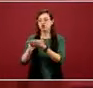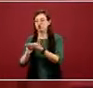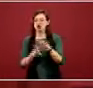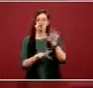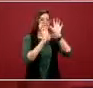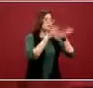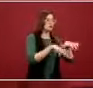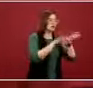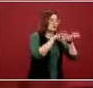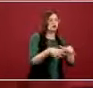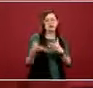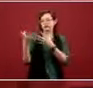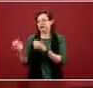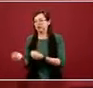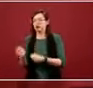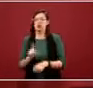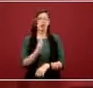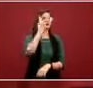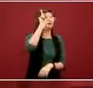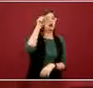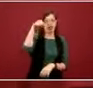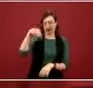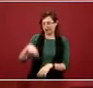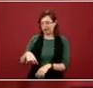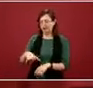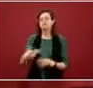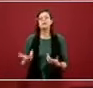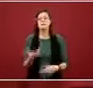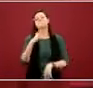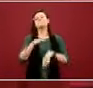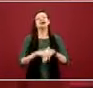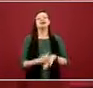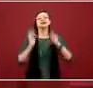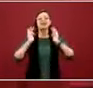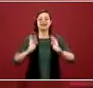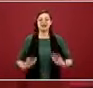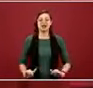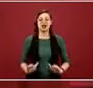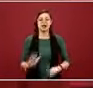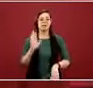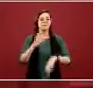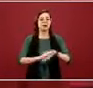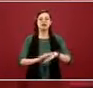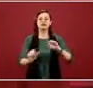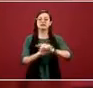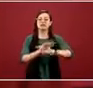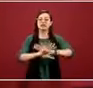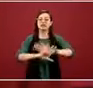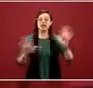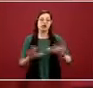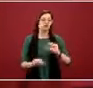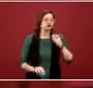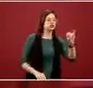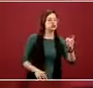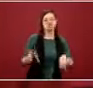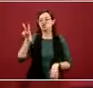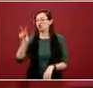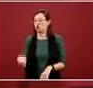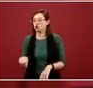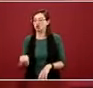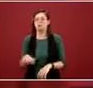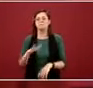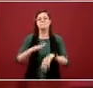lloviendo, secas, arriba, abajo. Uno se siente más cómodo cuando las cosas se clasifican en sí o no,